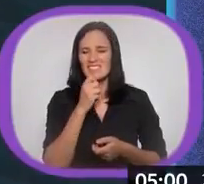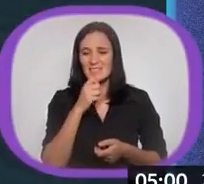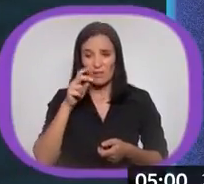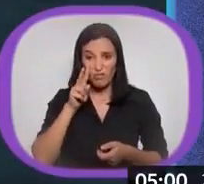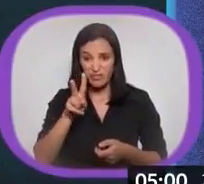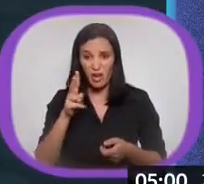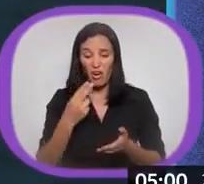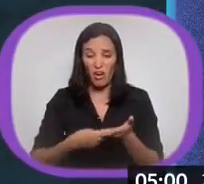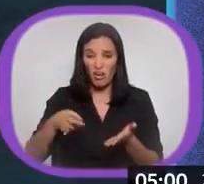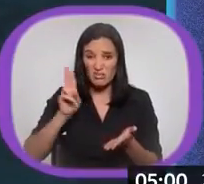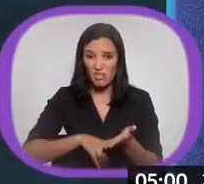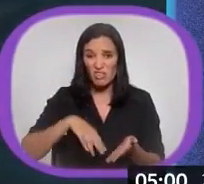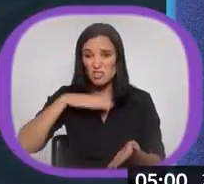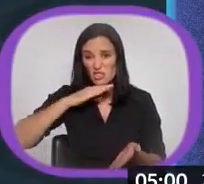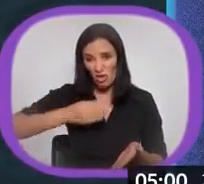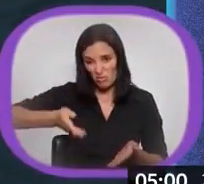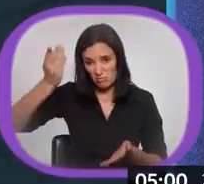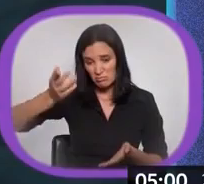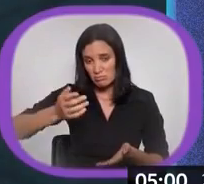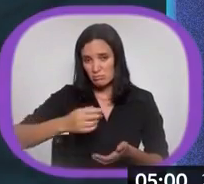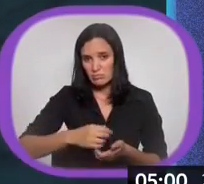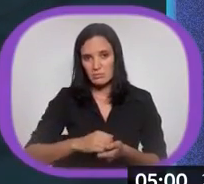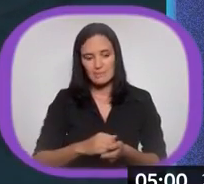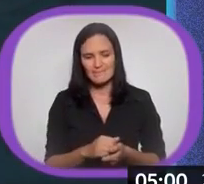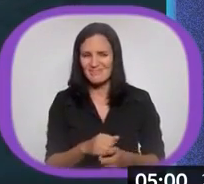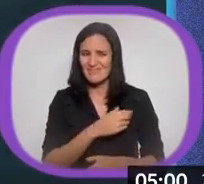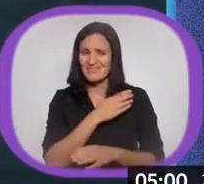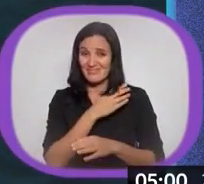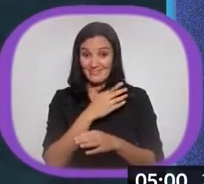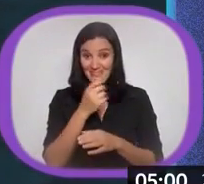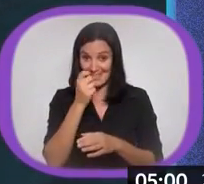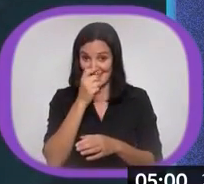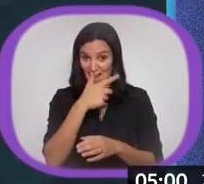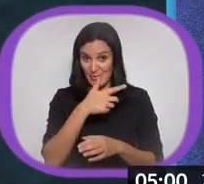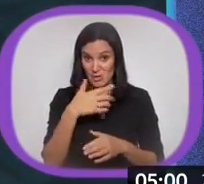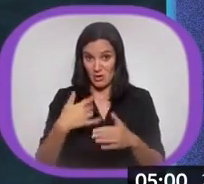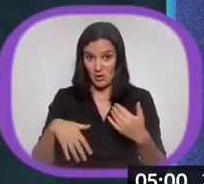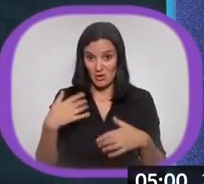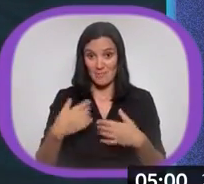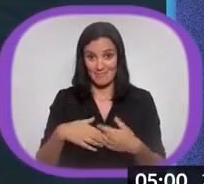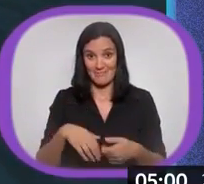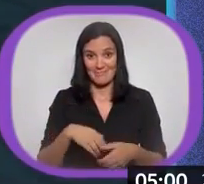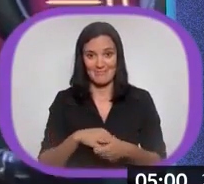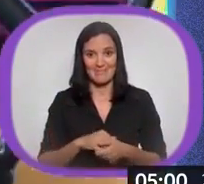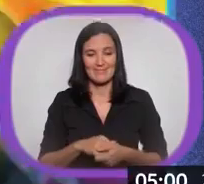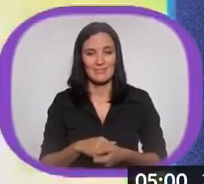¡Si vuelvo a ver a ese tonto cabeza hueca! Será demasiado pronto.